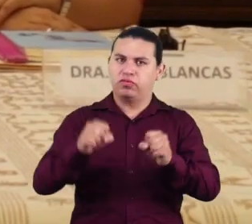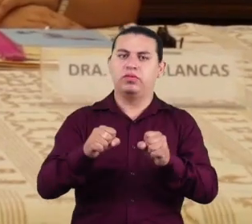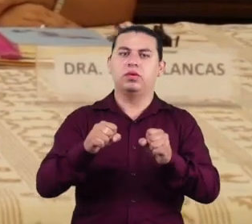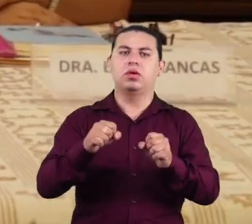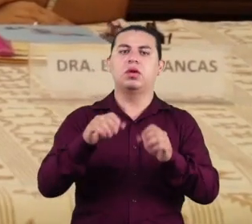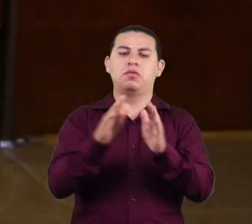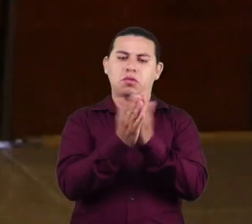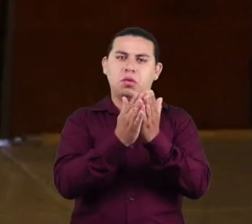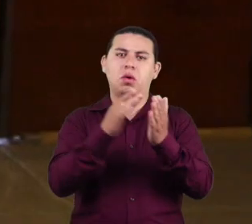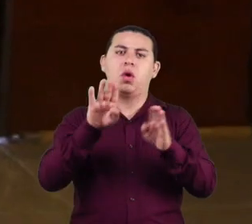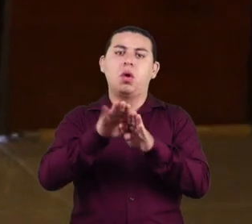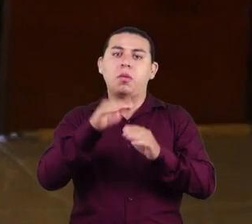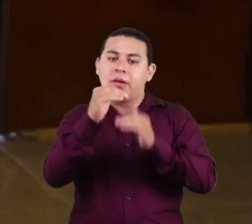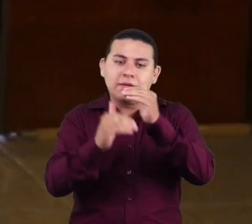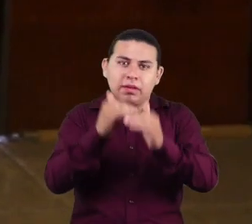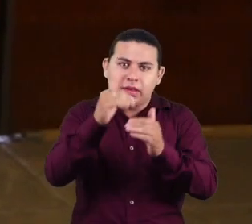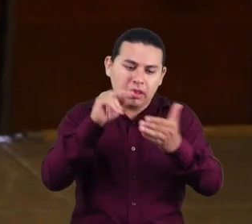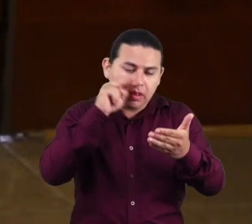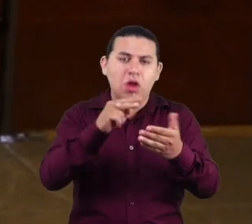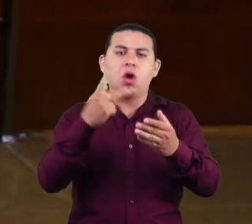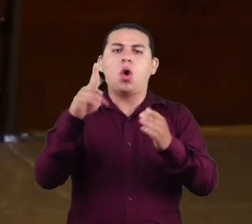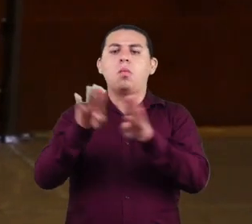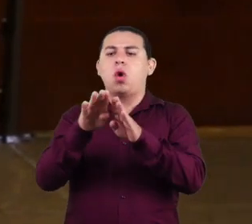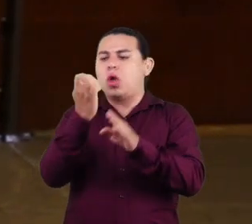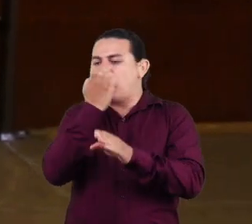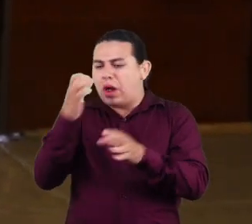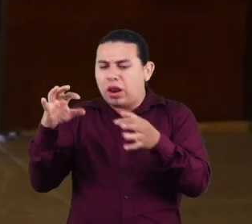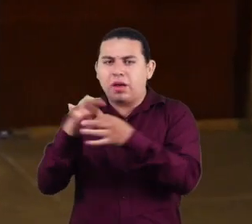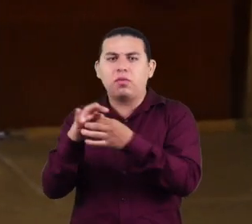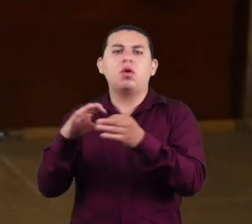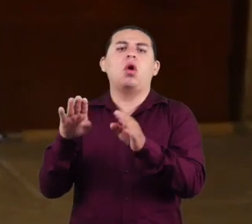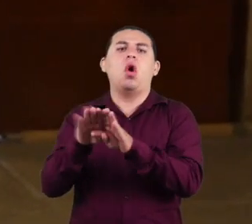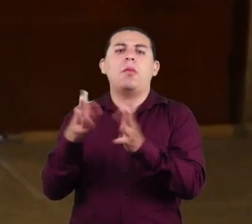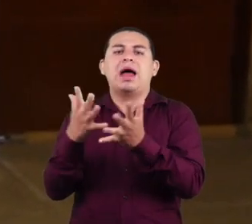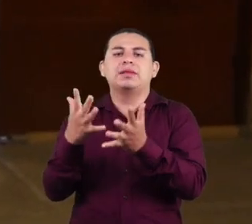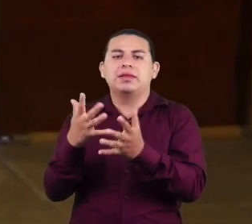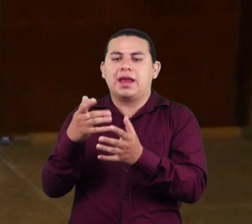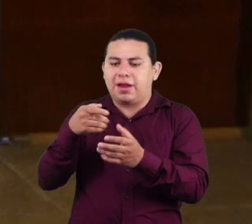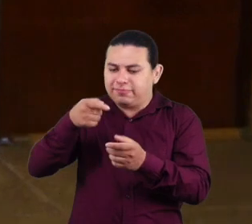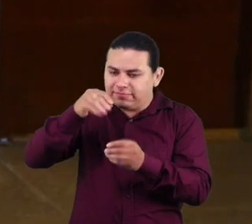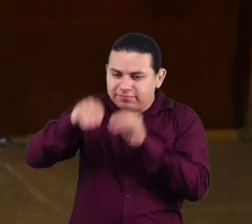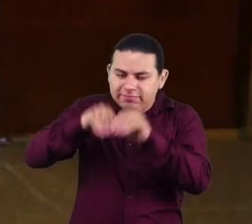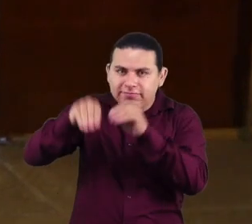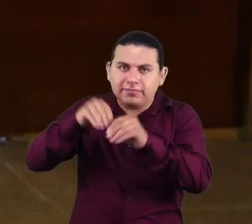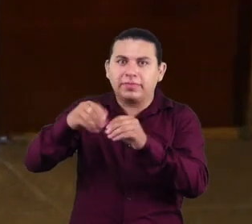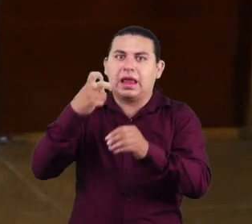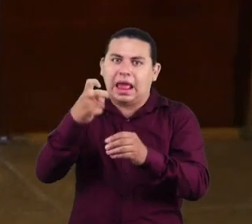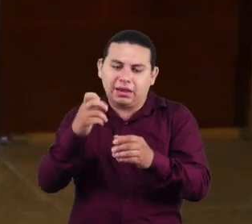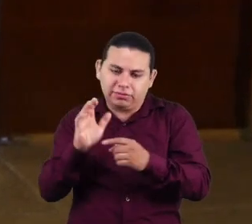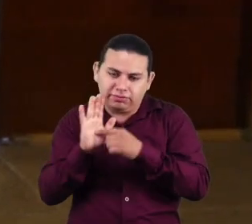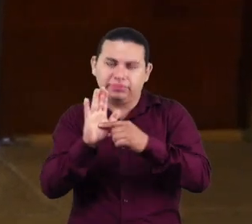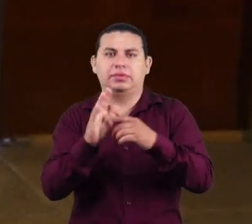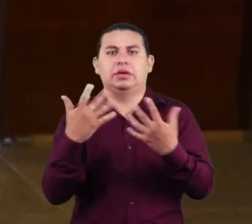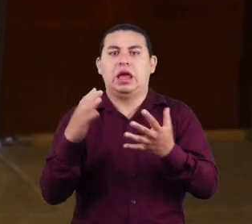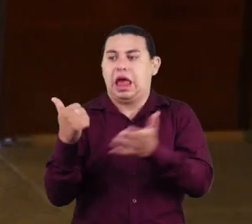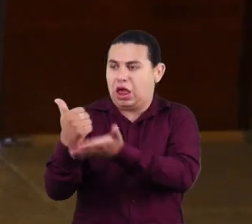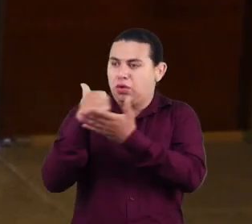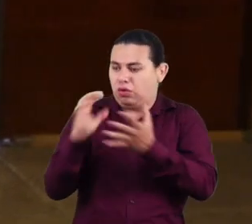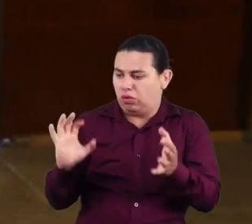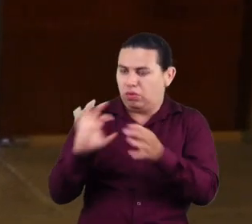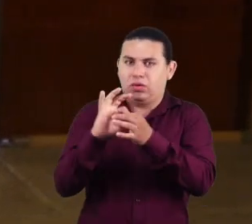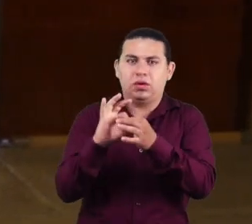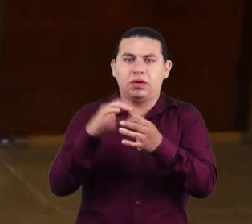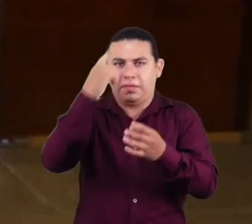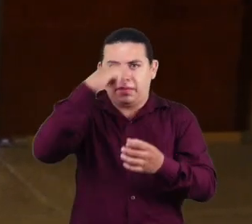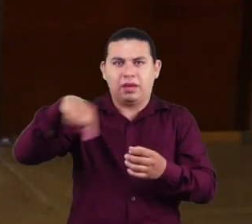este libro como parte de la red de cuerpos académicos en educación, política y universidad, nos ayudan a vincularnos